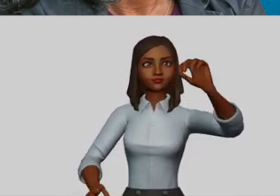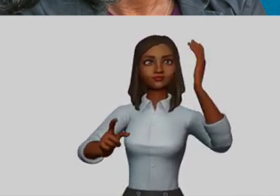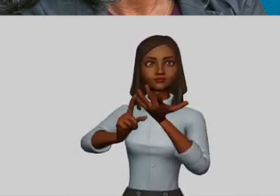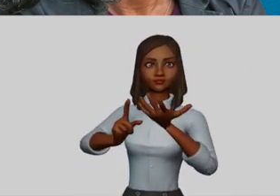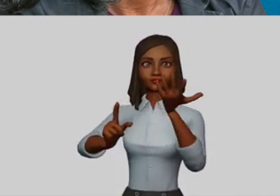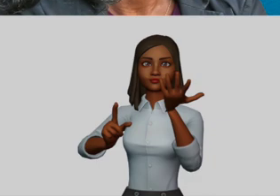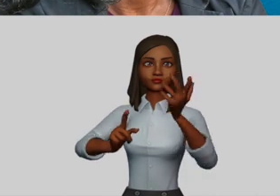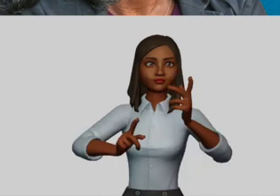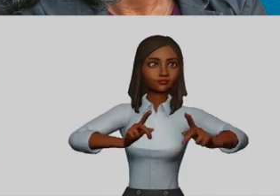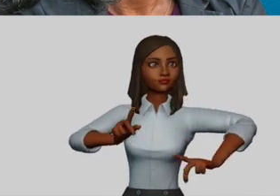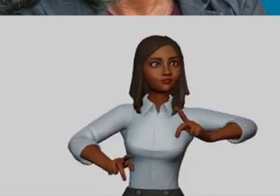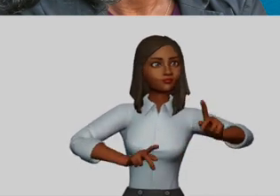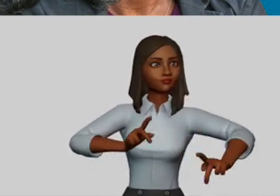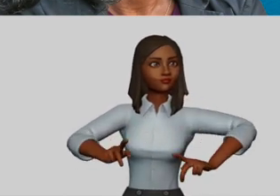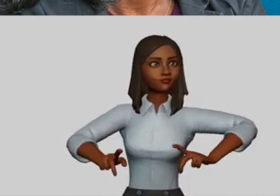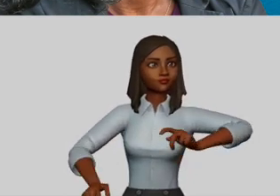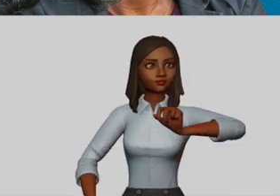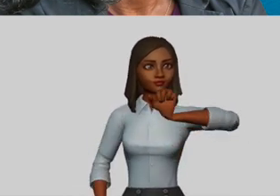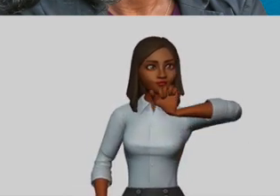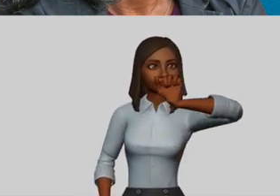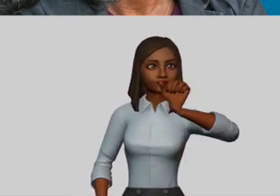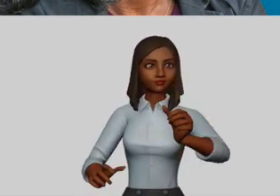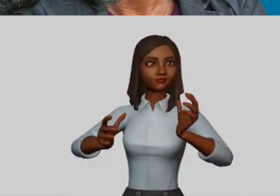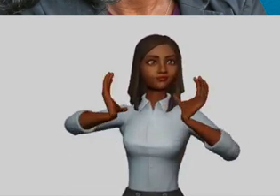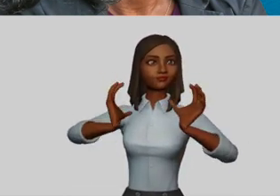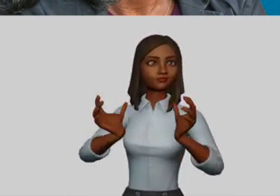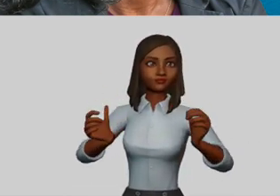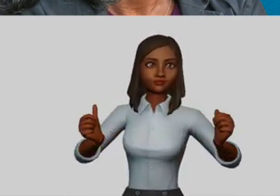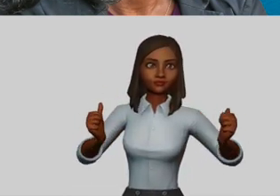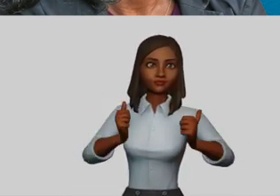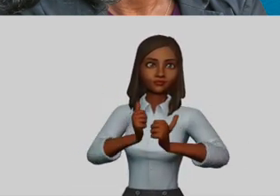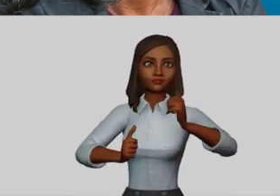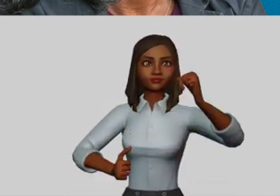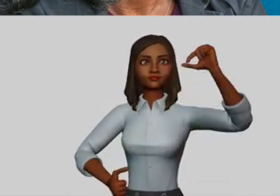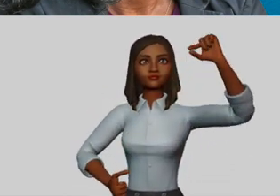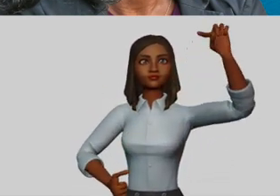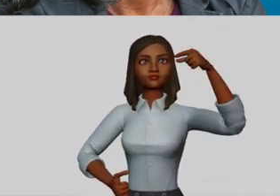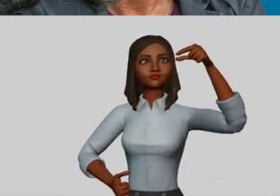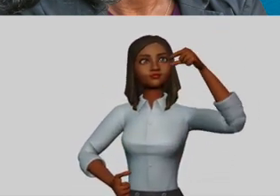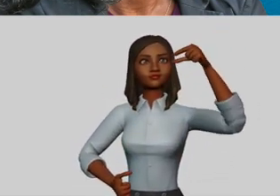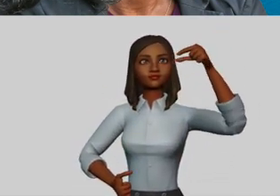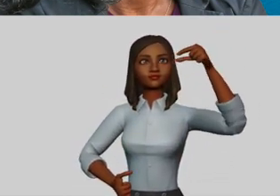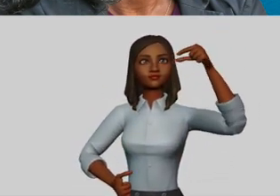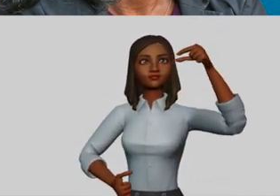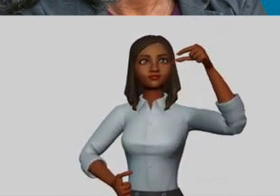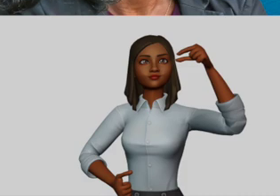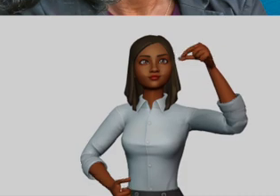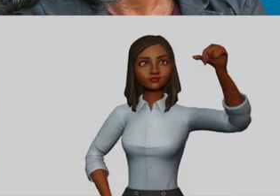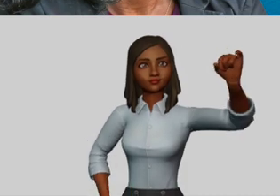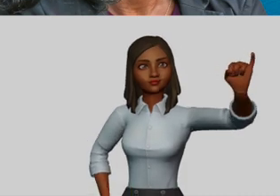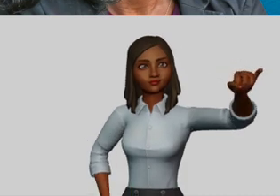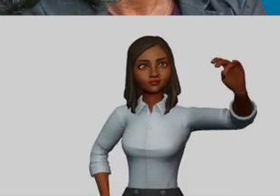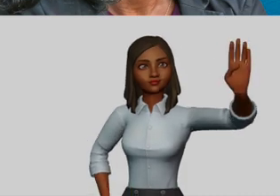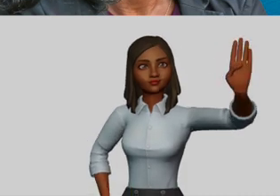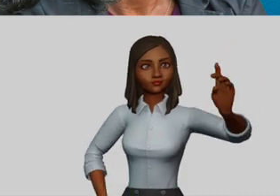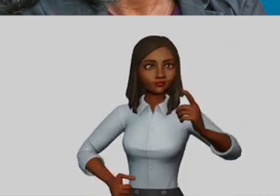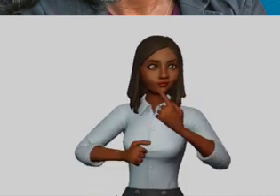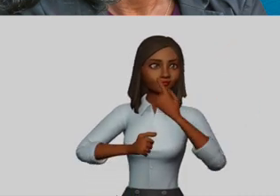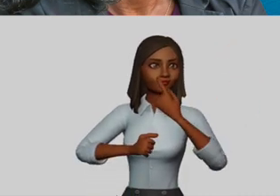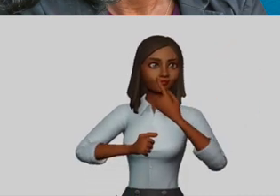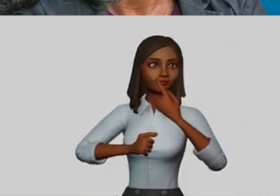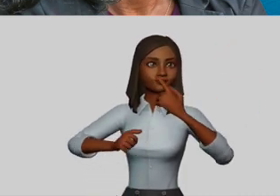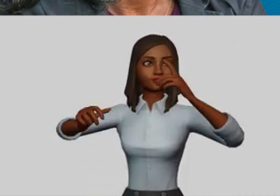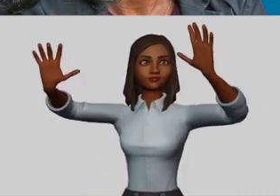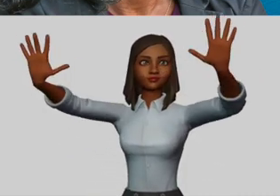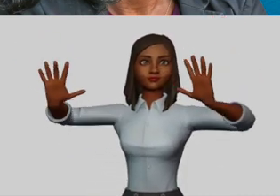riqueza. Tu riqueza es comprar una casa en los Estados Unidos. Entonces, lo que hace Fannie Mae es que ellos hacen posible que una persona